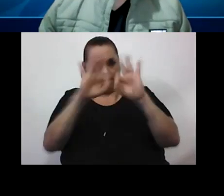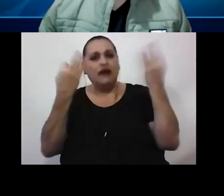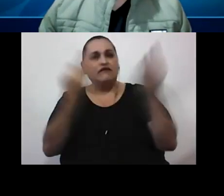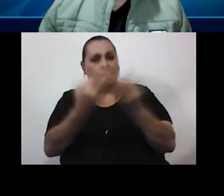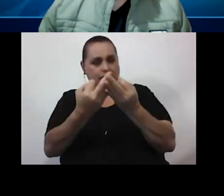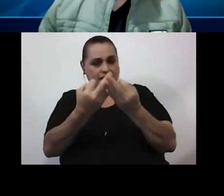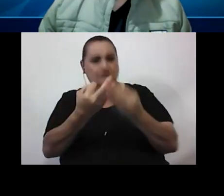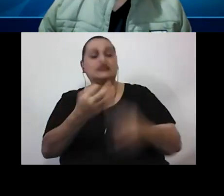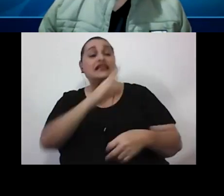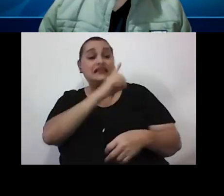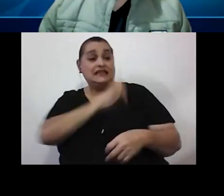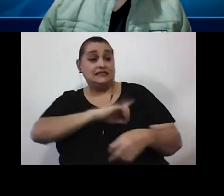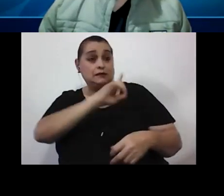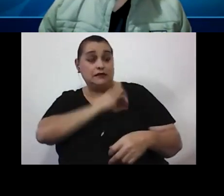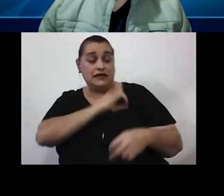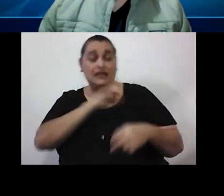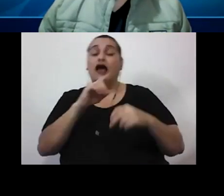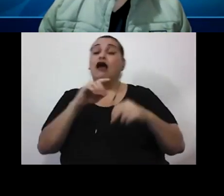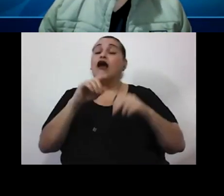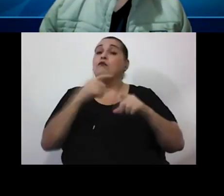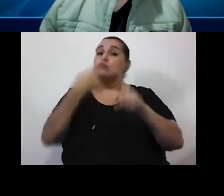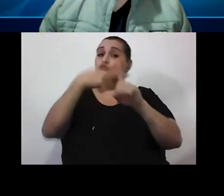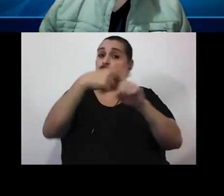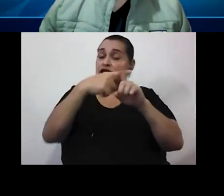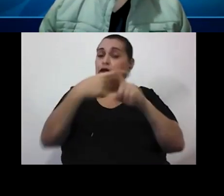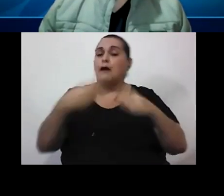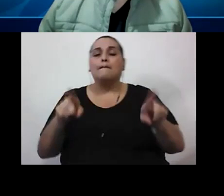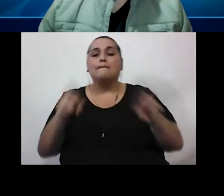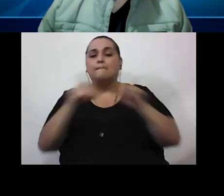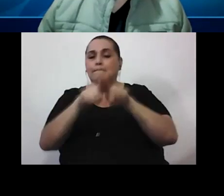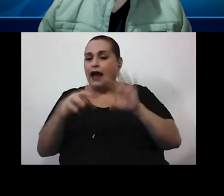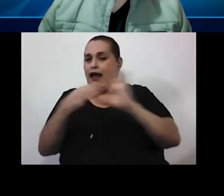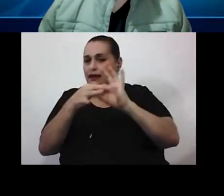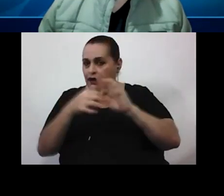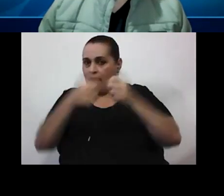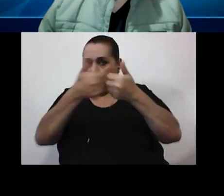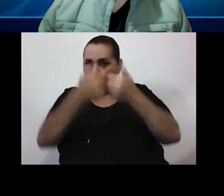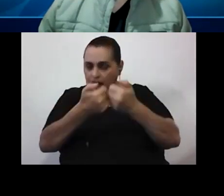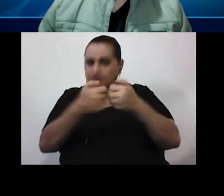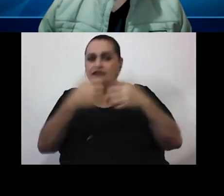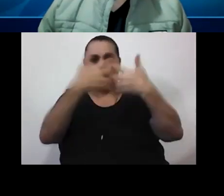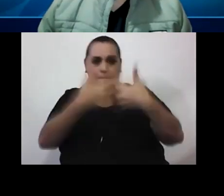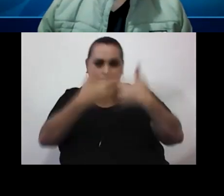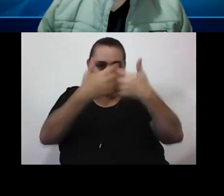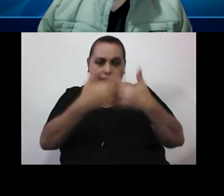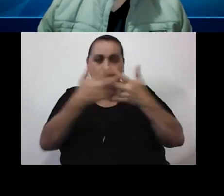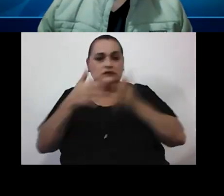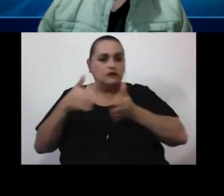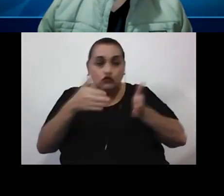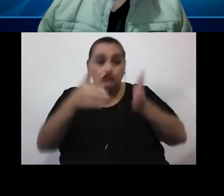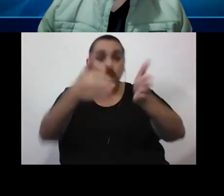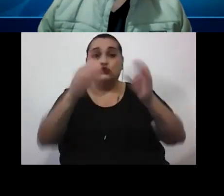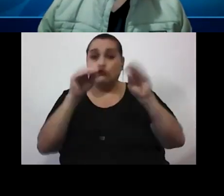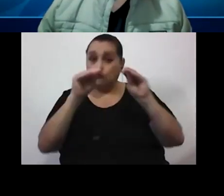positiva también existe para parejas, también existe para empresas y en esa ruta también de formación